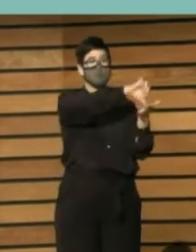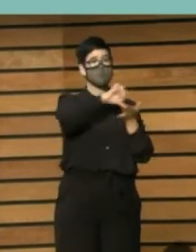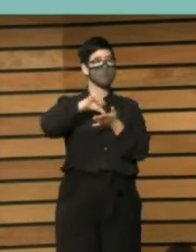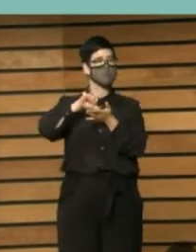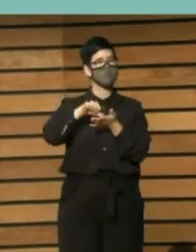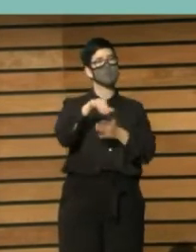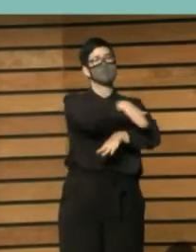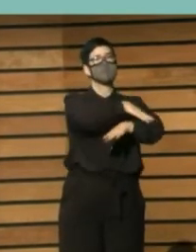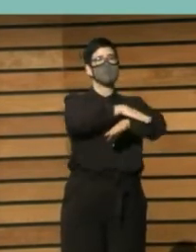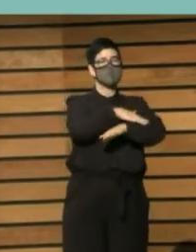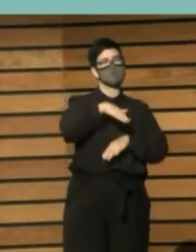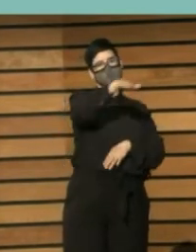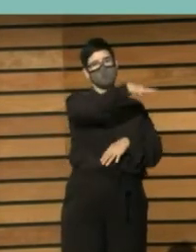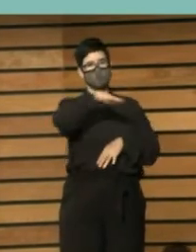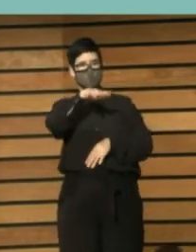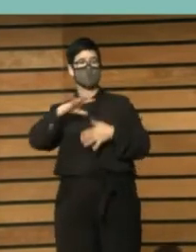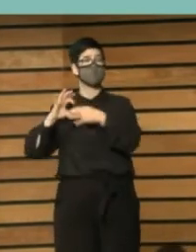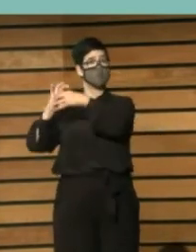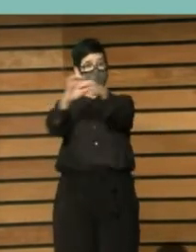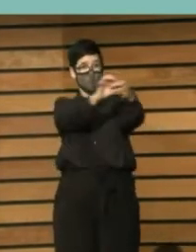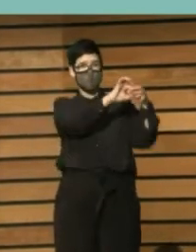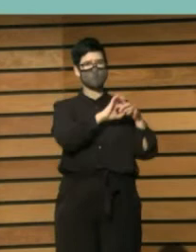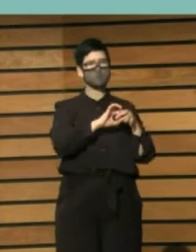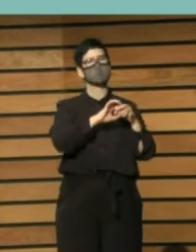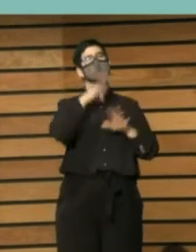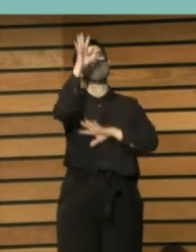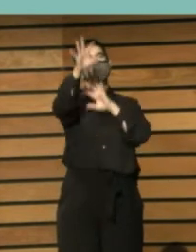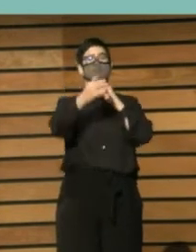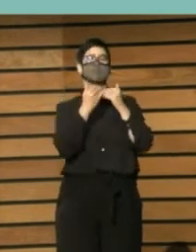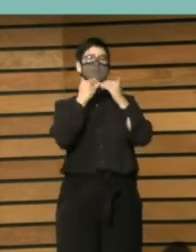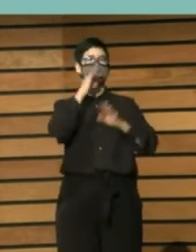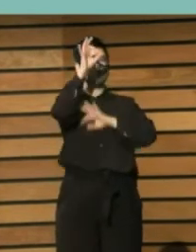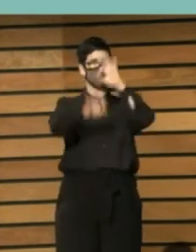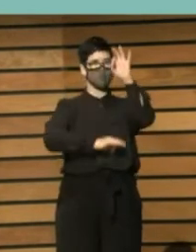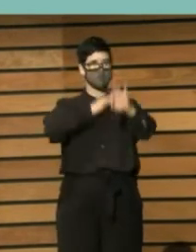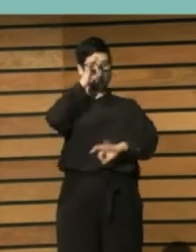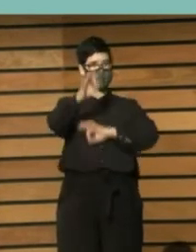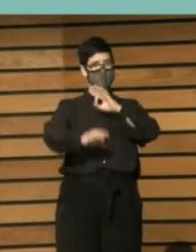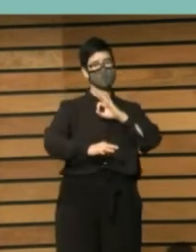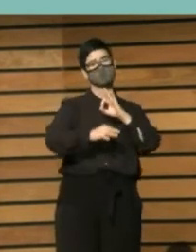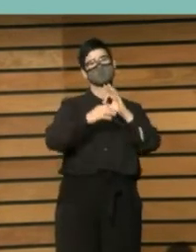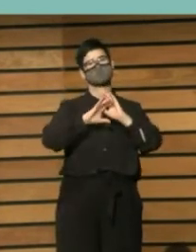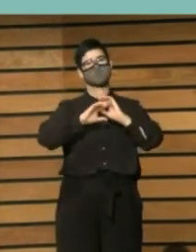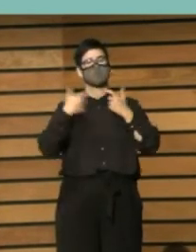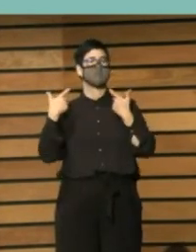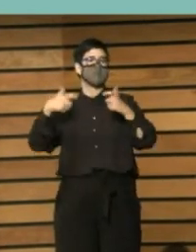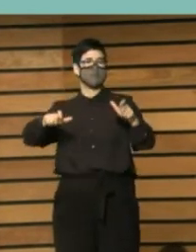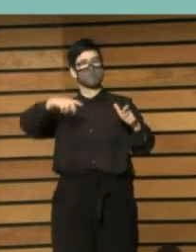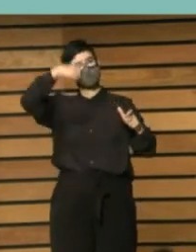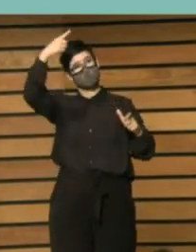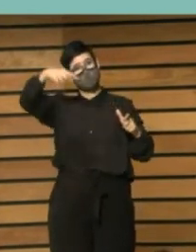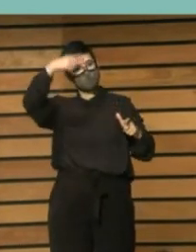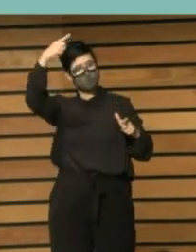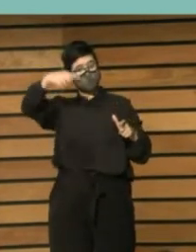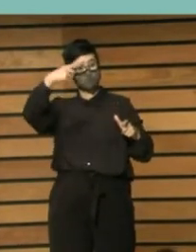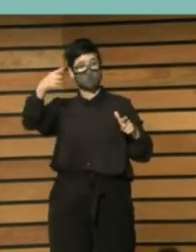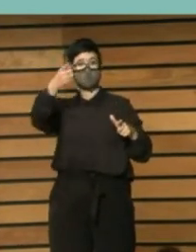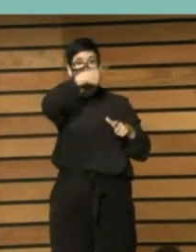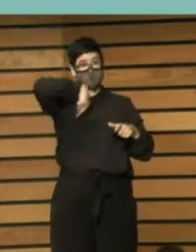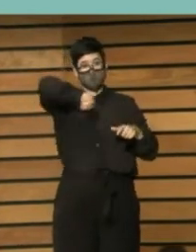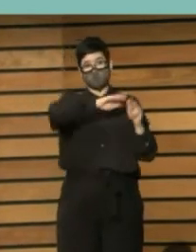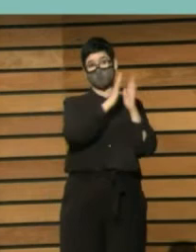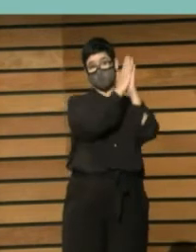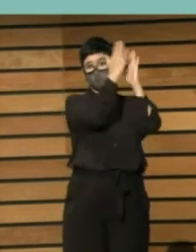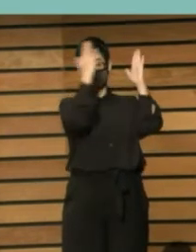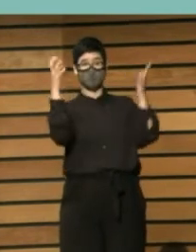locales unidos con varias organizaciones del mundo de la cultura que es donde estamos representados, las bibliotecas, por